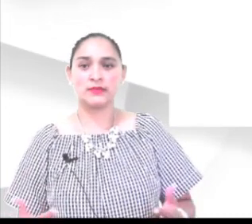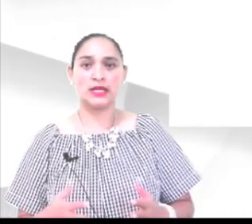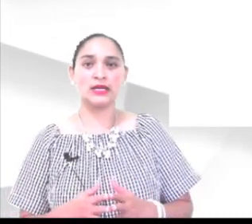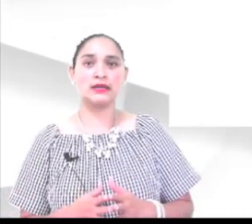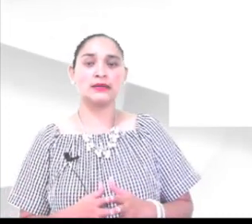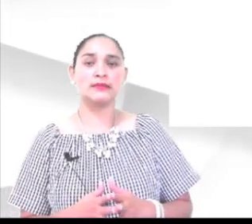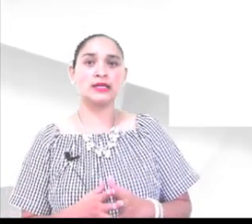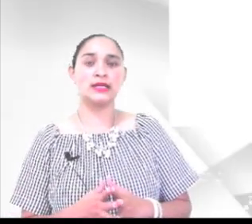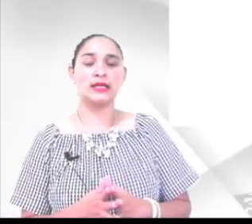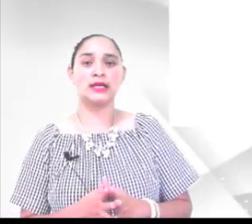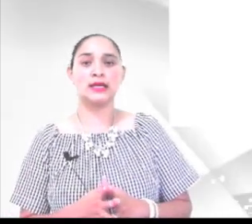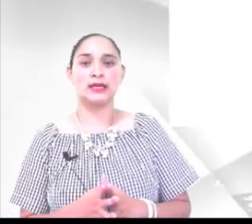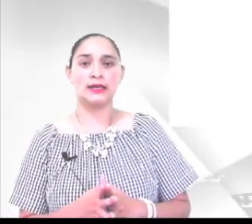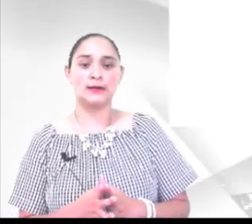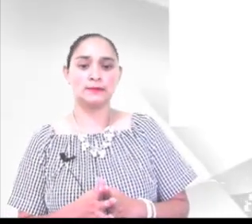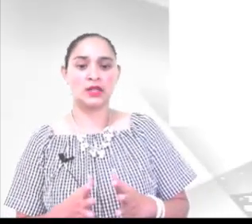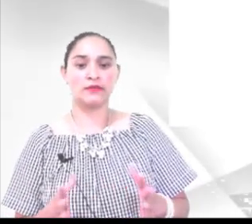después?